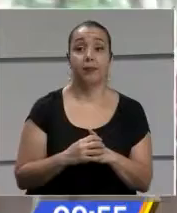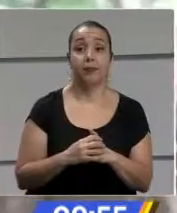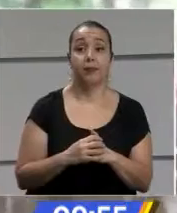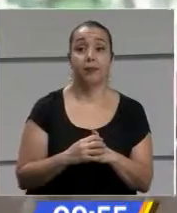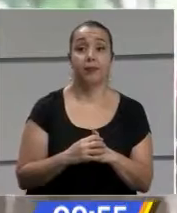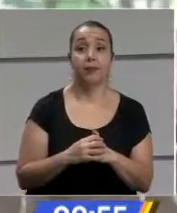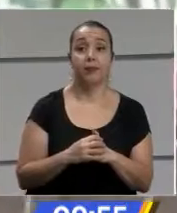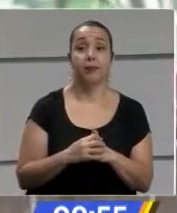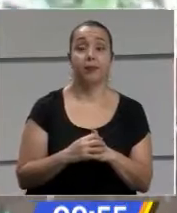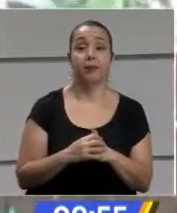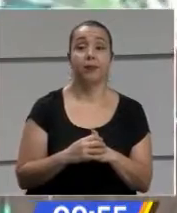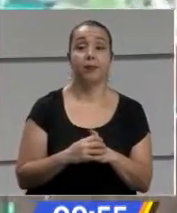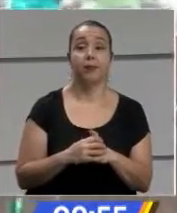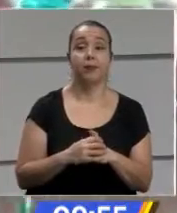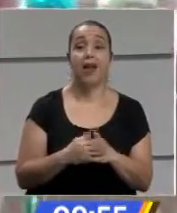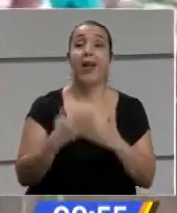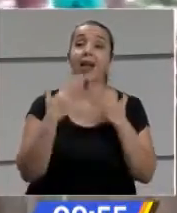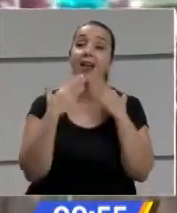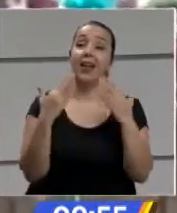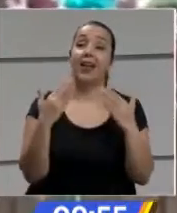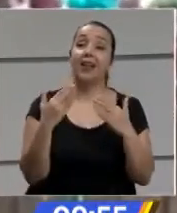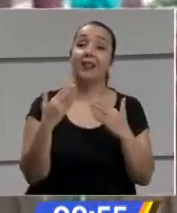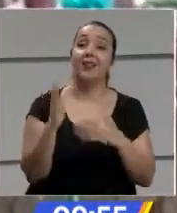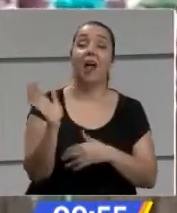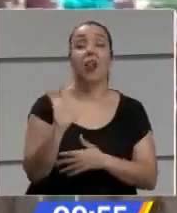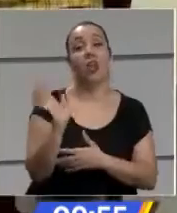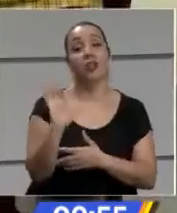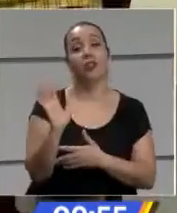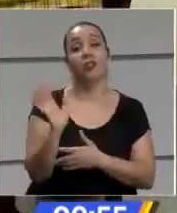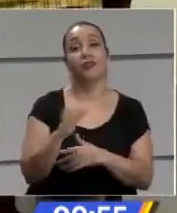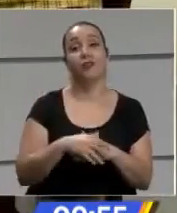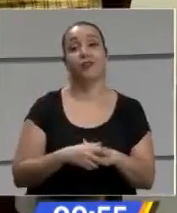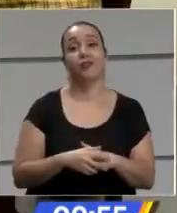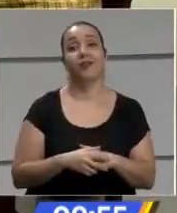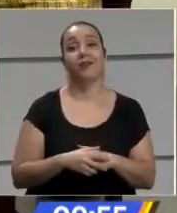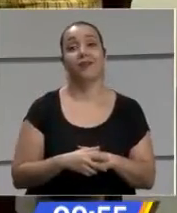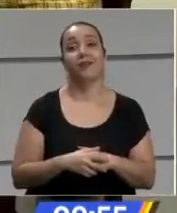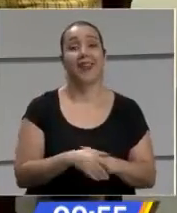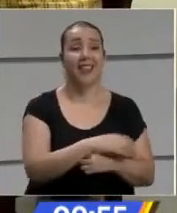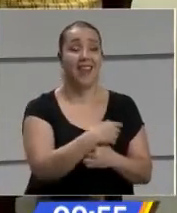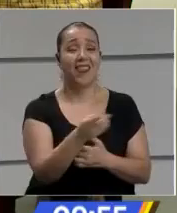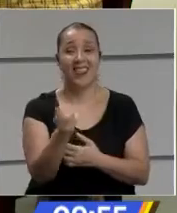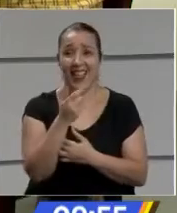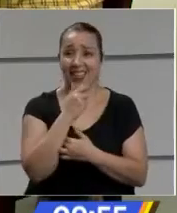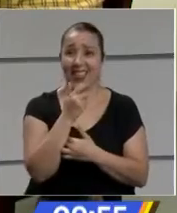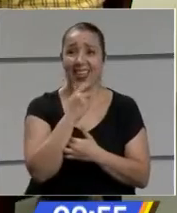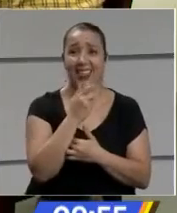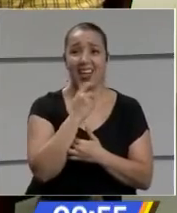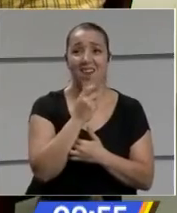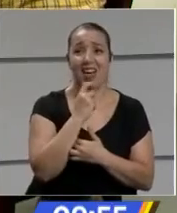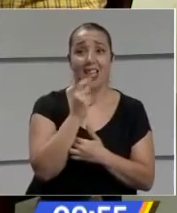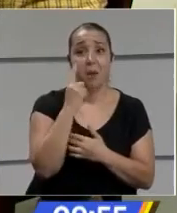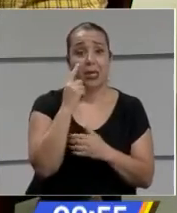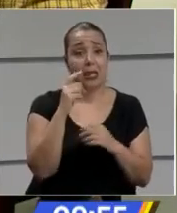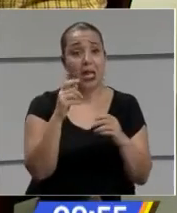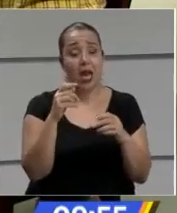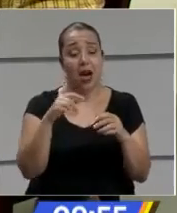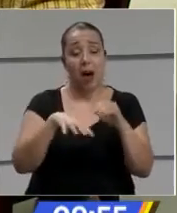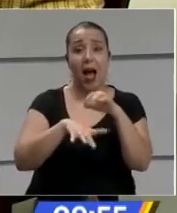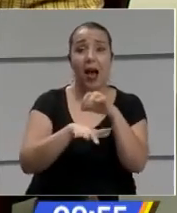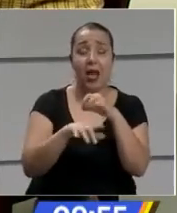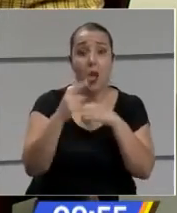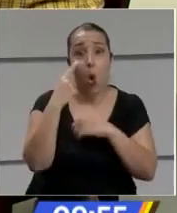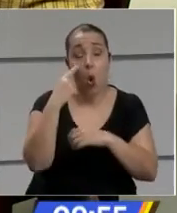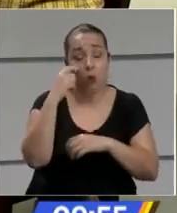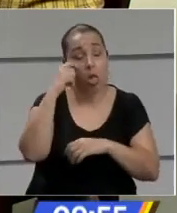mito, papá, ¿quién? ¿Máquina toye? Bien, regresamos de América. Yo un ojo a la araña mía,